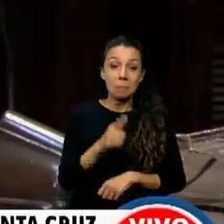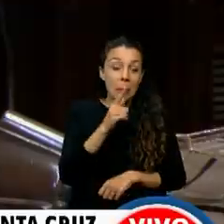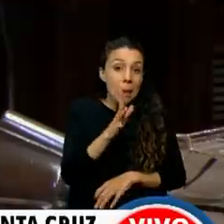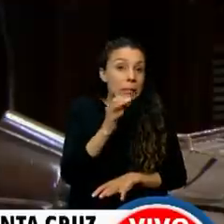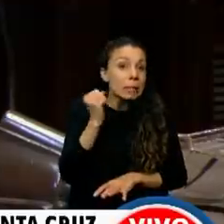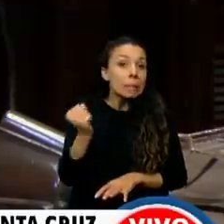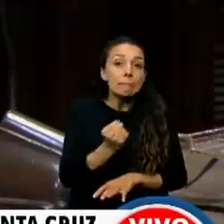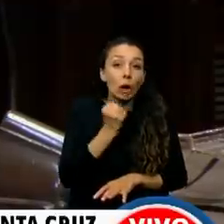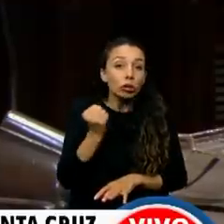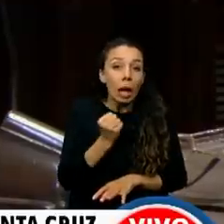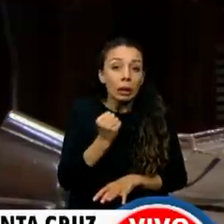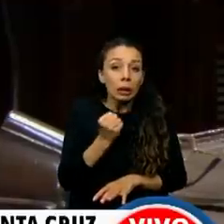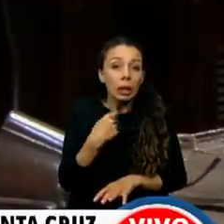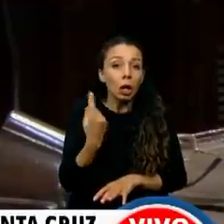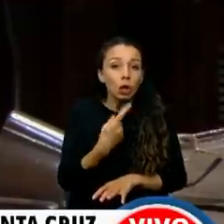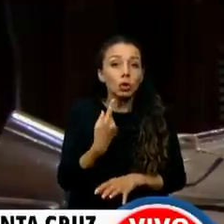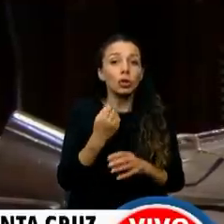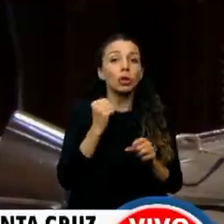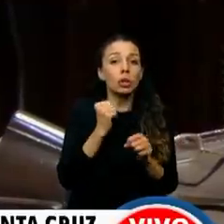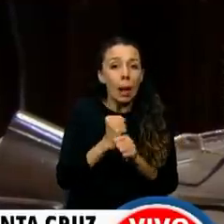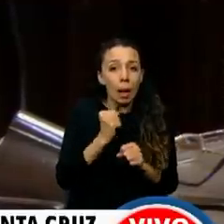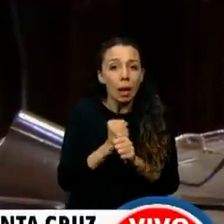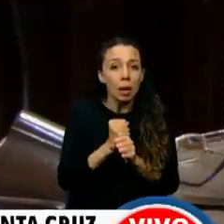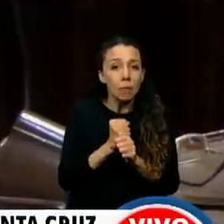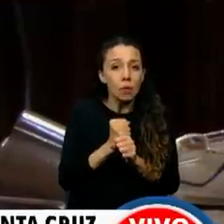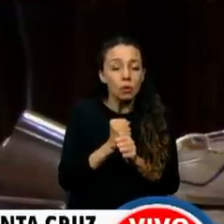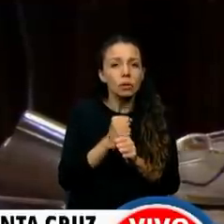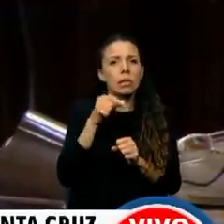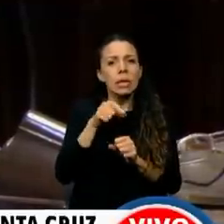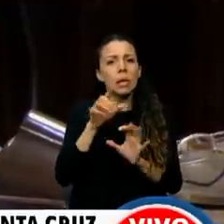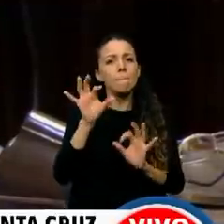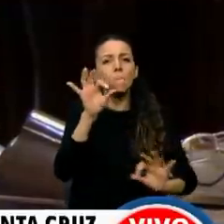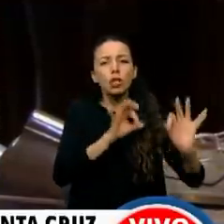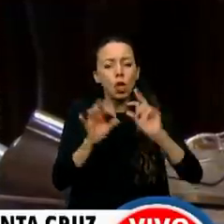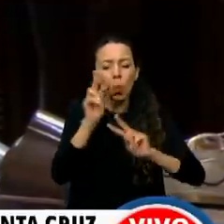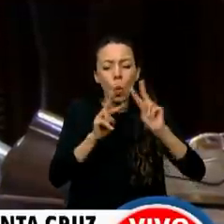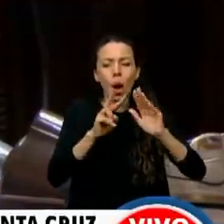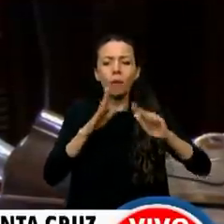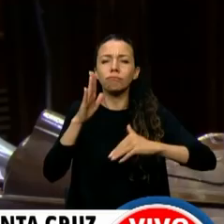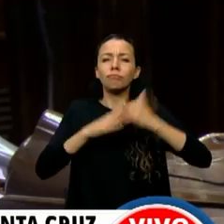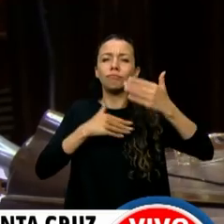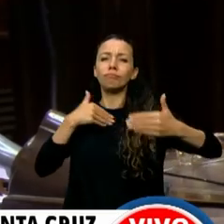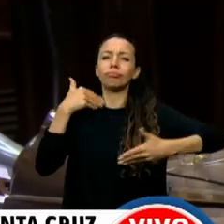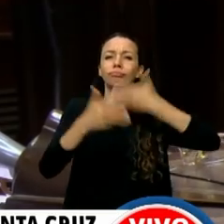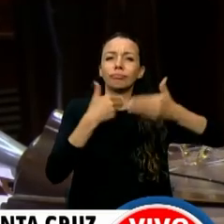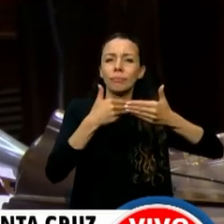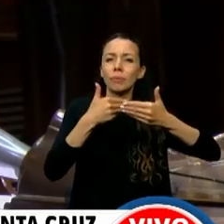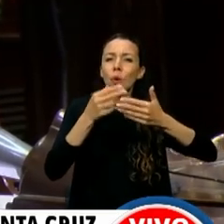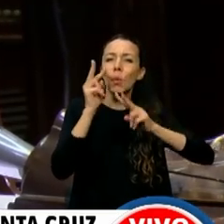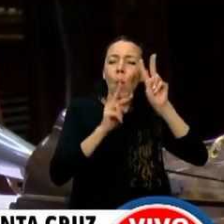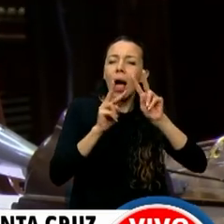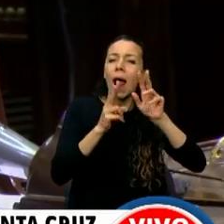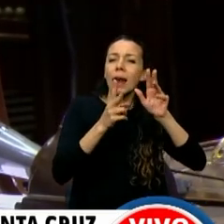comenzará a trabajar en un proyecto de reconstrucción pero que se ha encaminado a través del diálogo de la